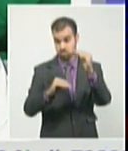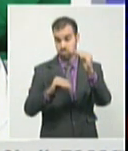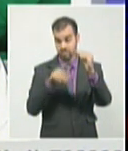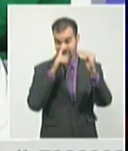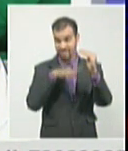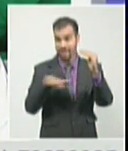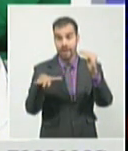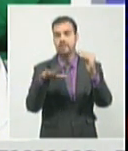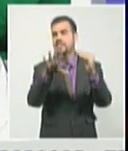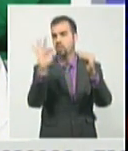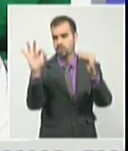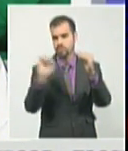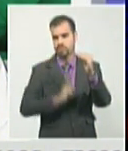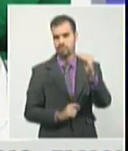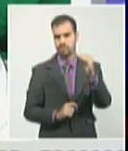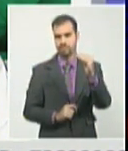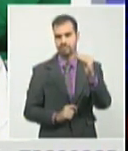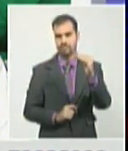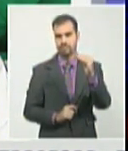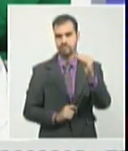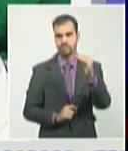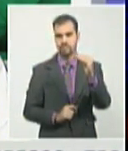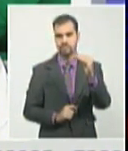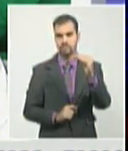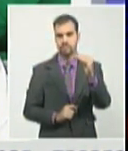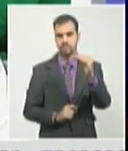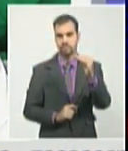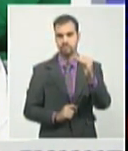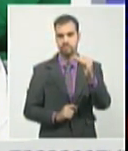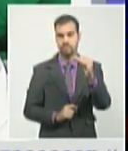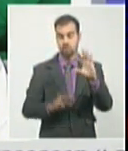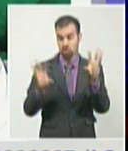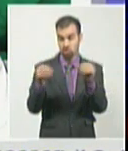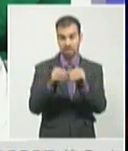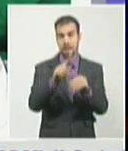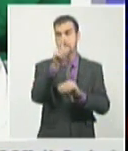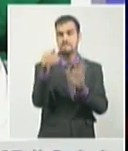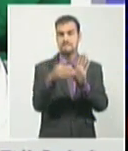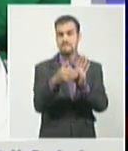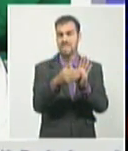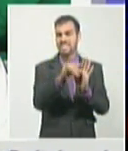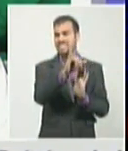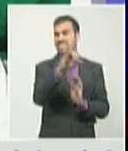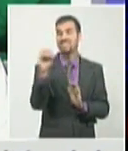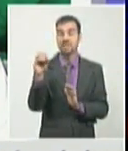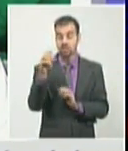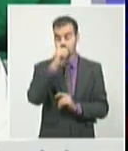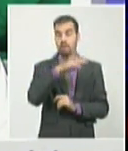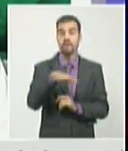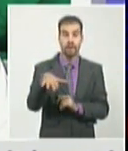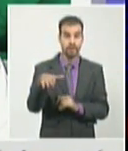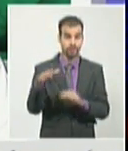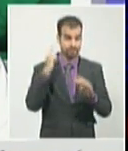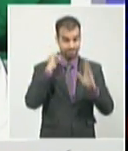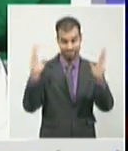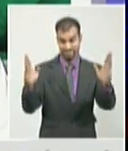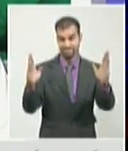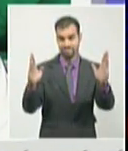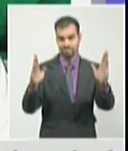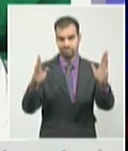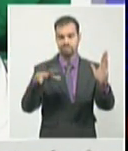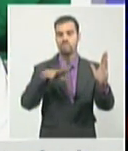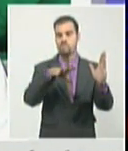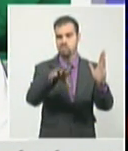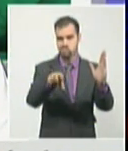se acumula ya 1.600 pacientes en 1.600 niños 1600 jóvenes